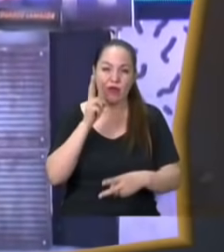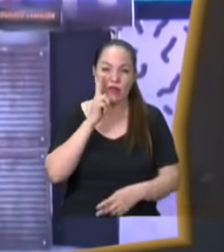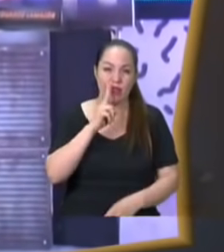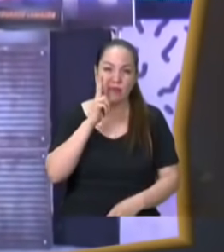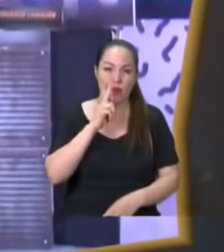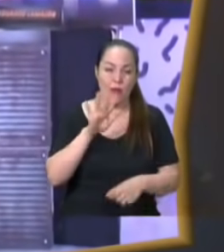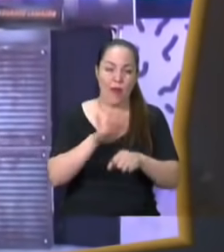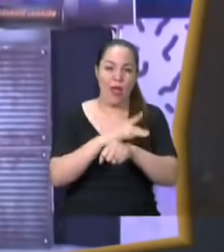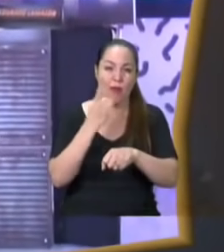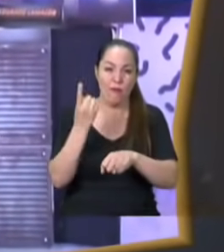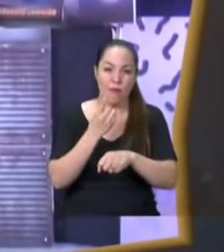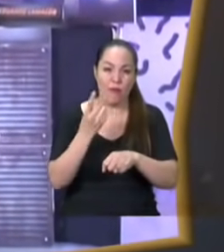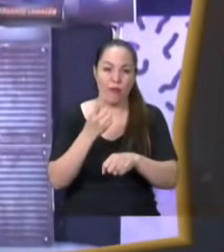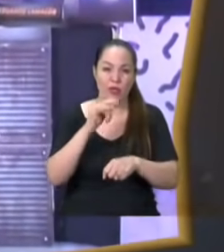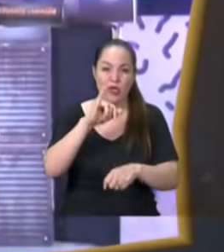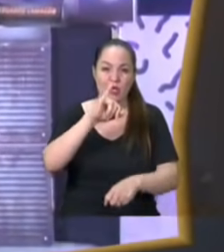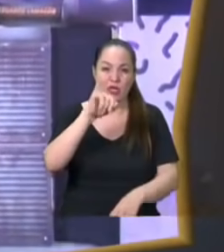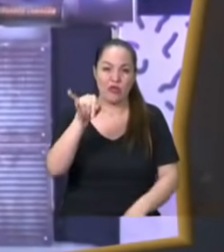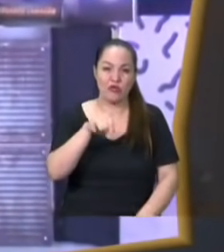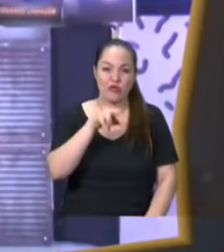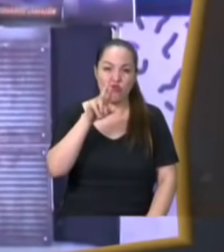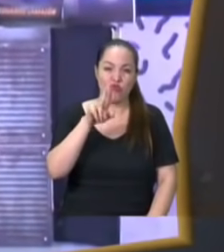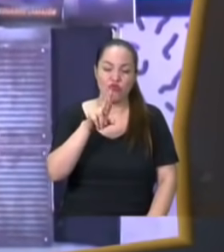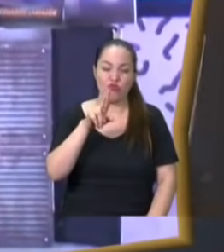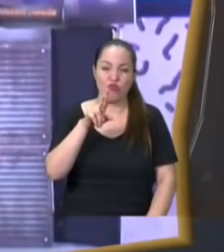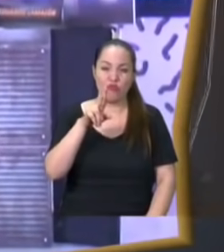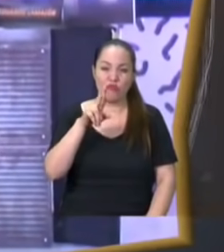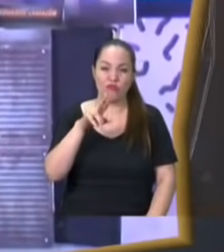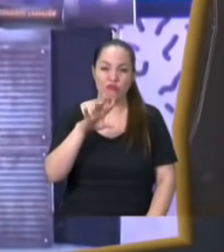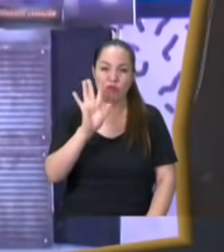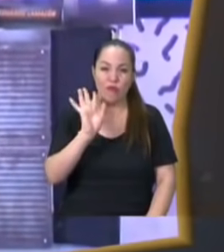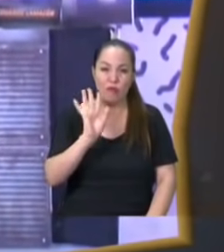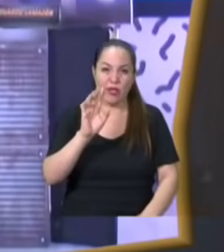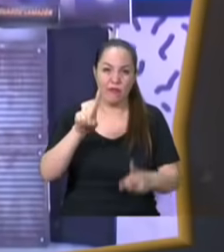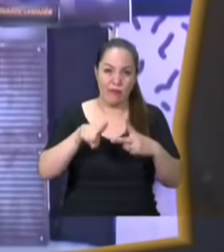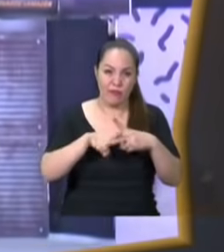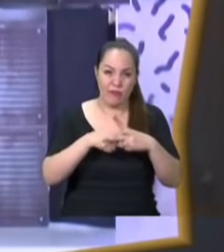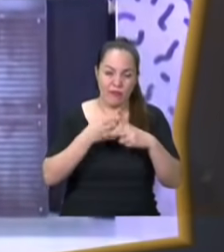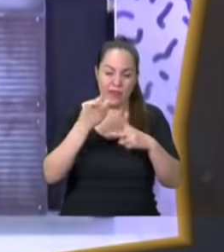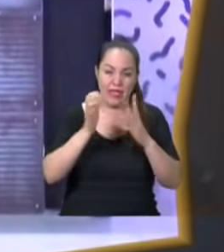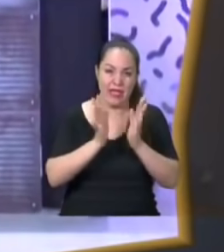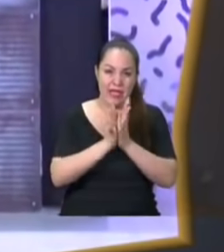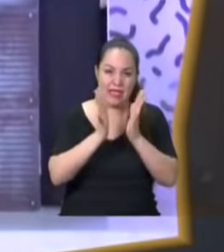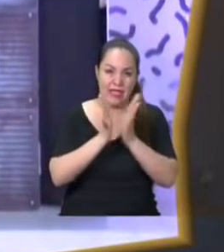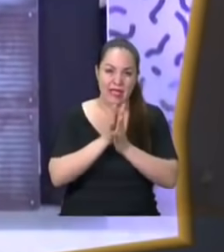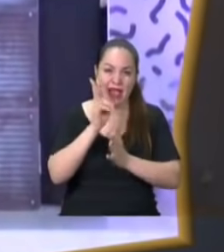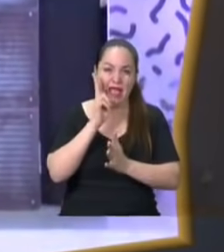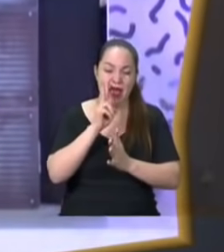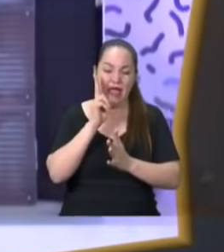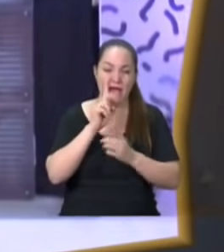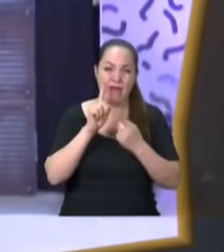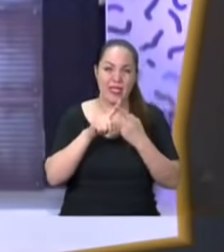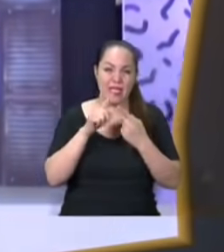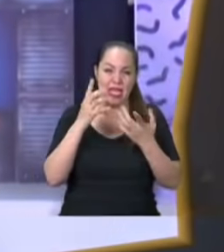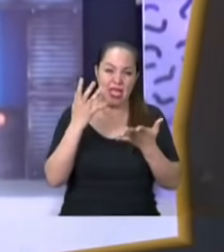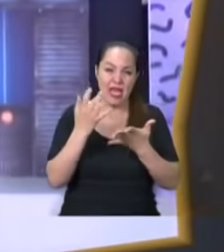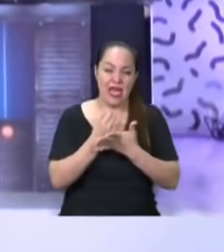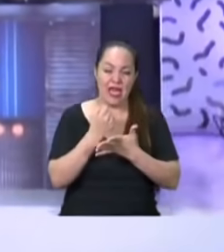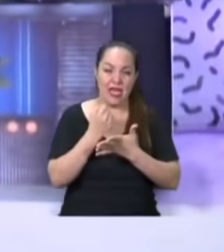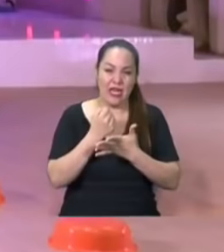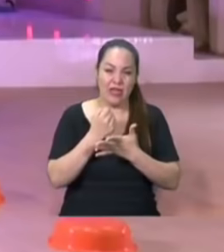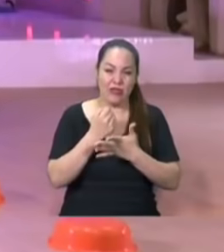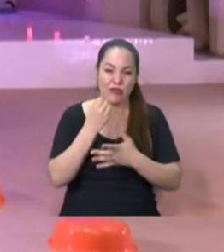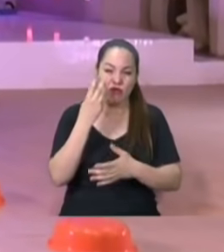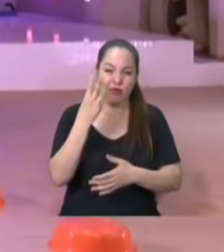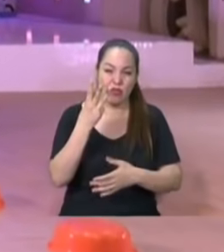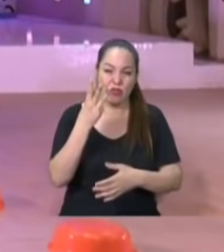Jorge frente a Junior, por favor si se colocan, muchachos, porque vamos a arrancar esta prueba para ver quién resulta ganador. Y a la cuenta de